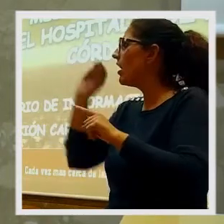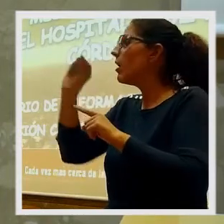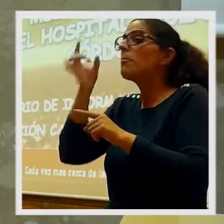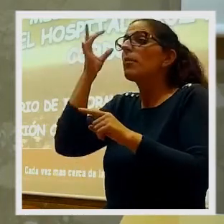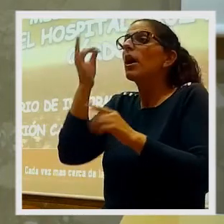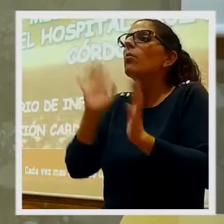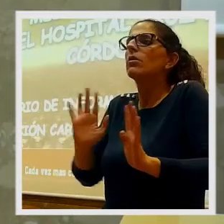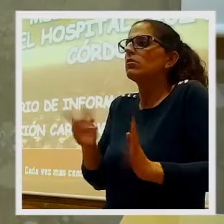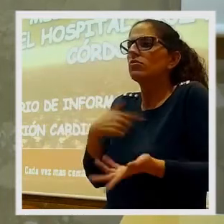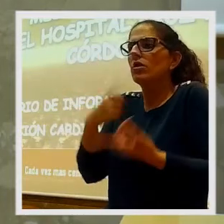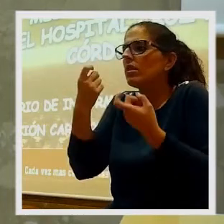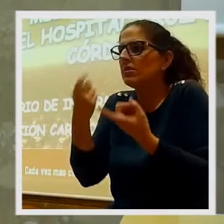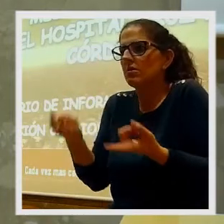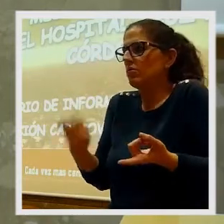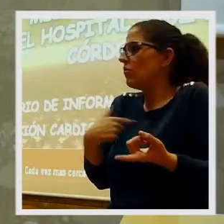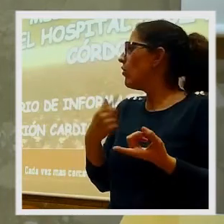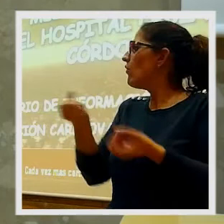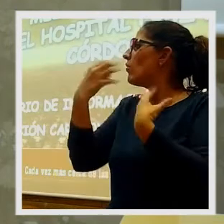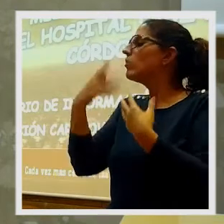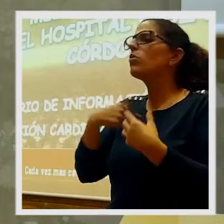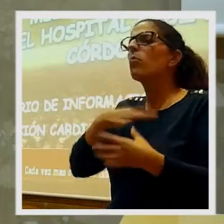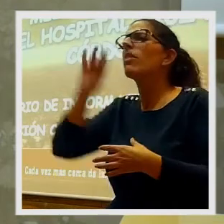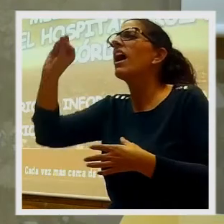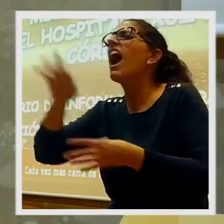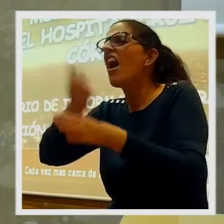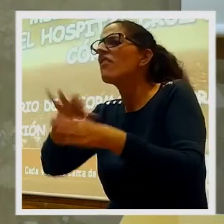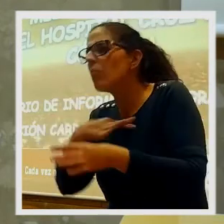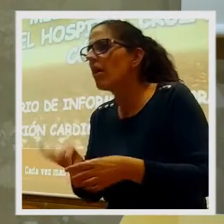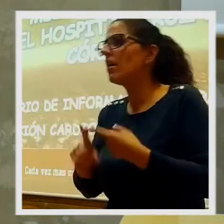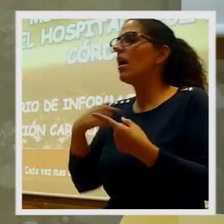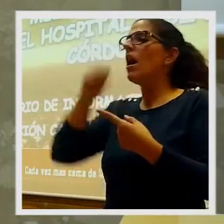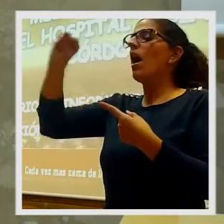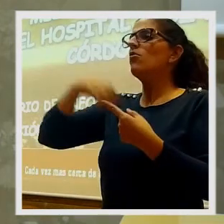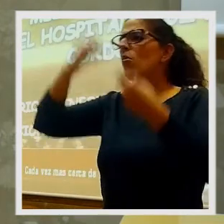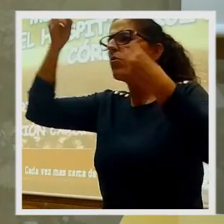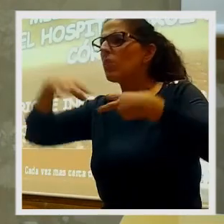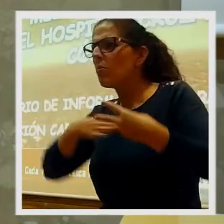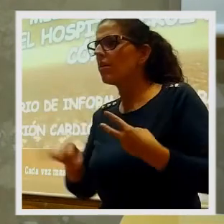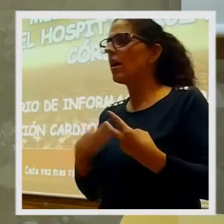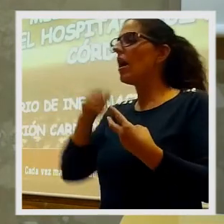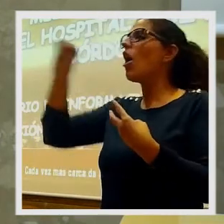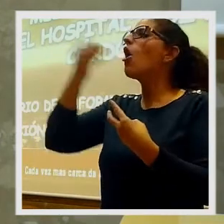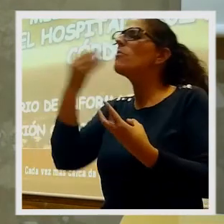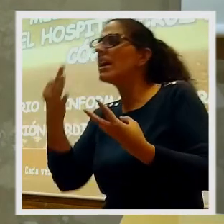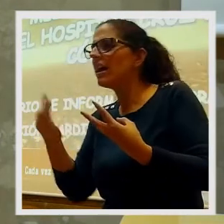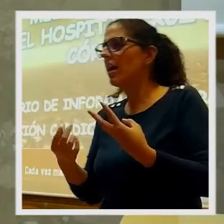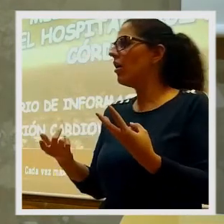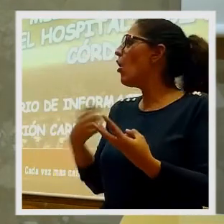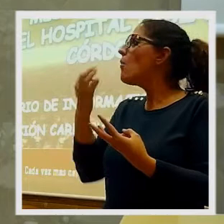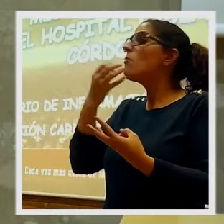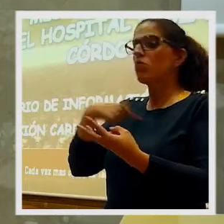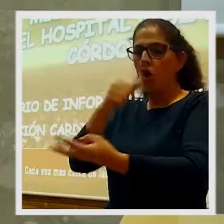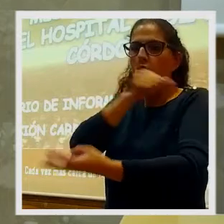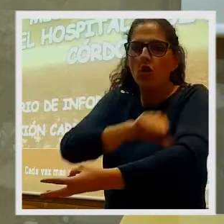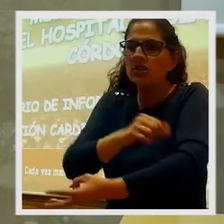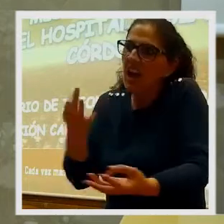pero que al final hay desconocimiento. ¿Puedo tomar café? ¿Me puedo duchar? ¿Qué puedo comer? ¿Y si me corto?